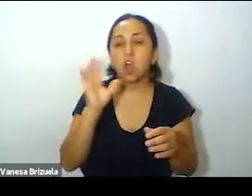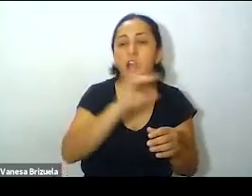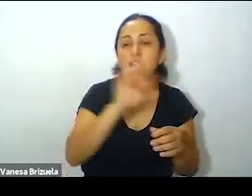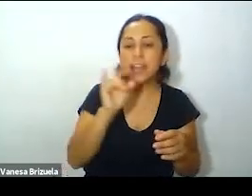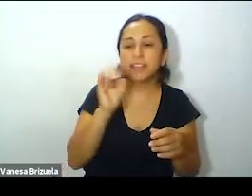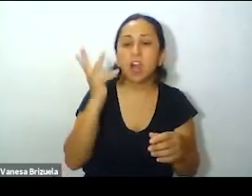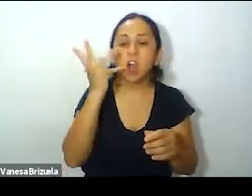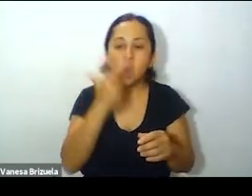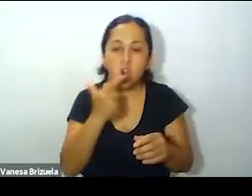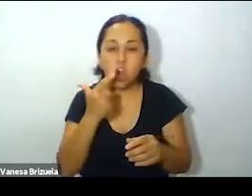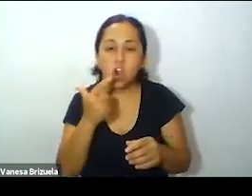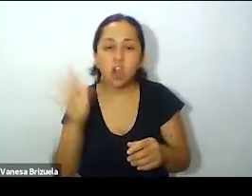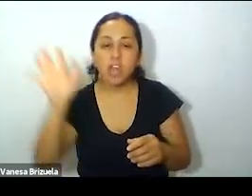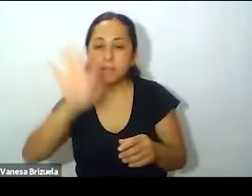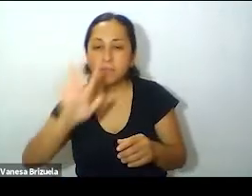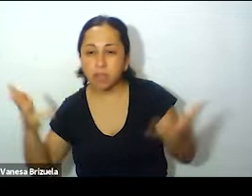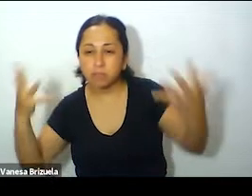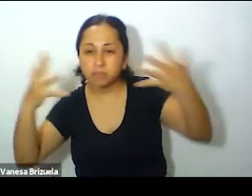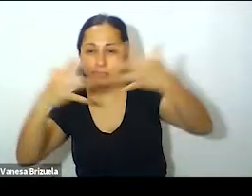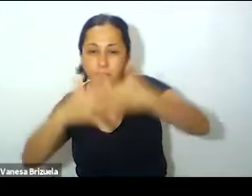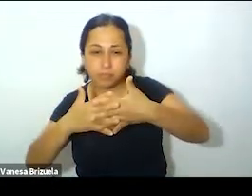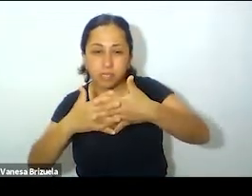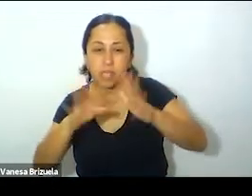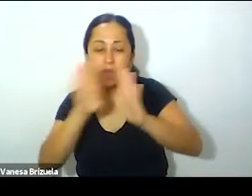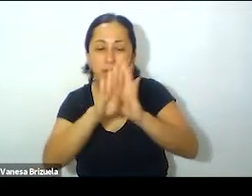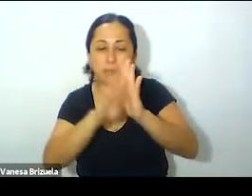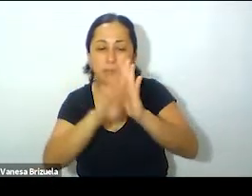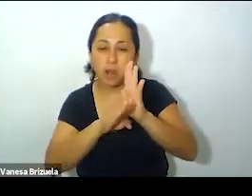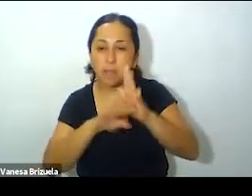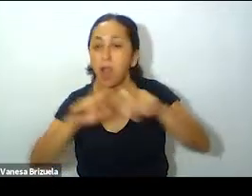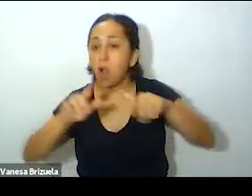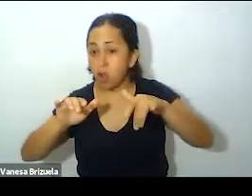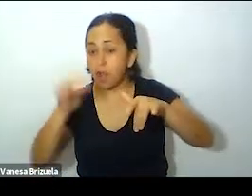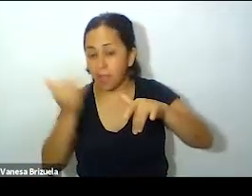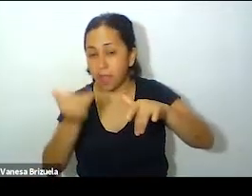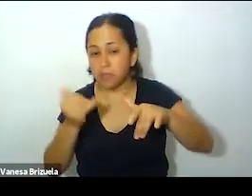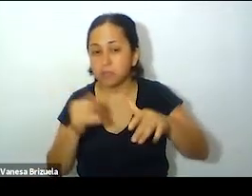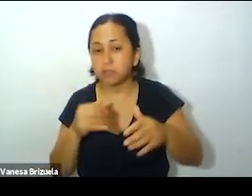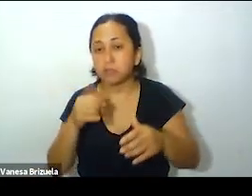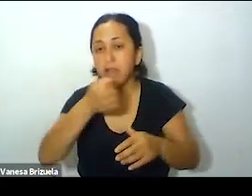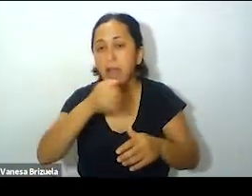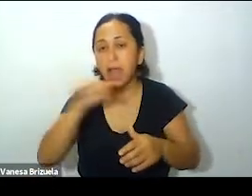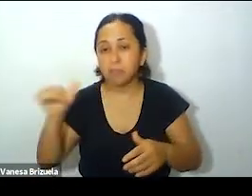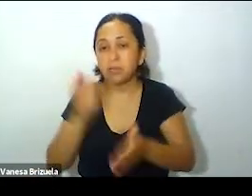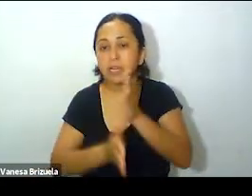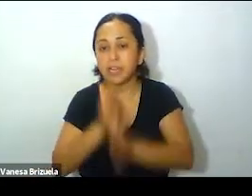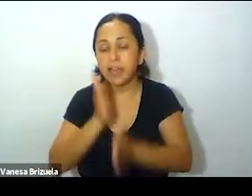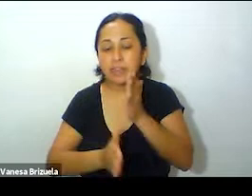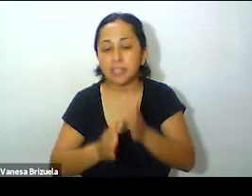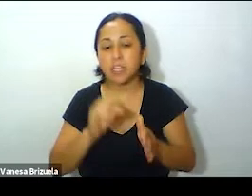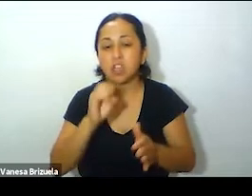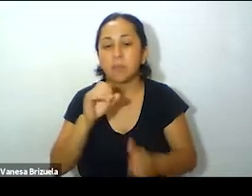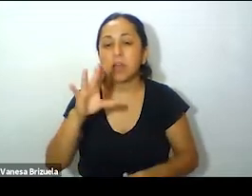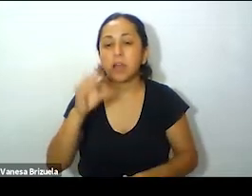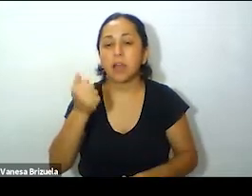combinando tipografía, color e imagen en este programita online, una aplicación